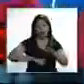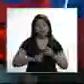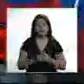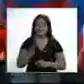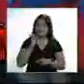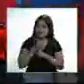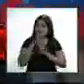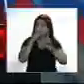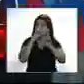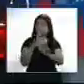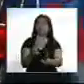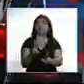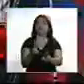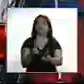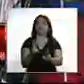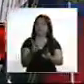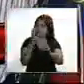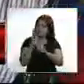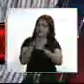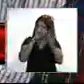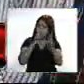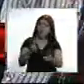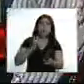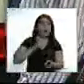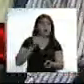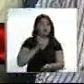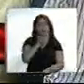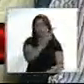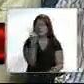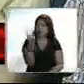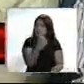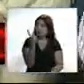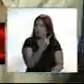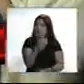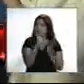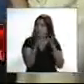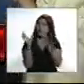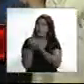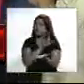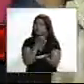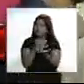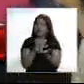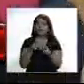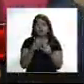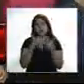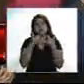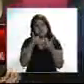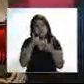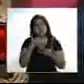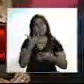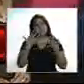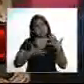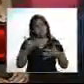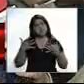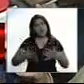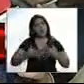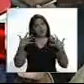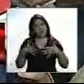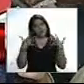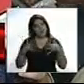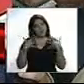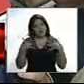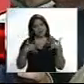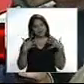ser respetado por todos aquellos los actores que participan. De manera que muy optimista, contento de